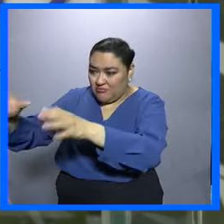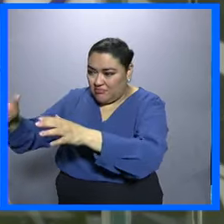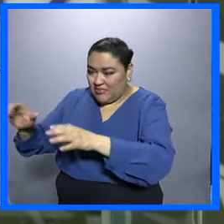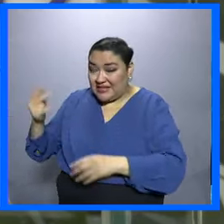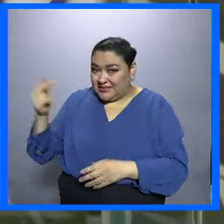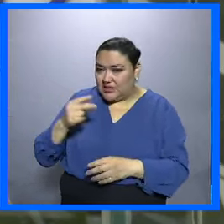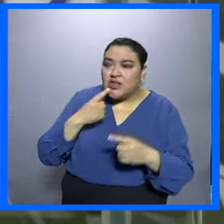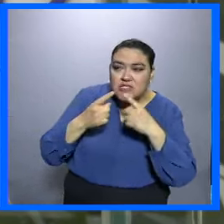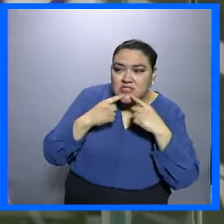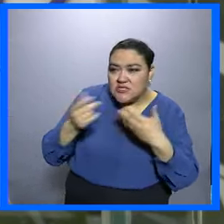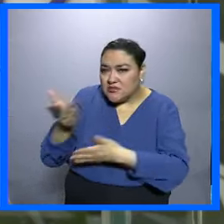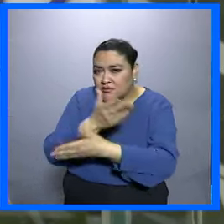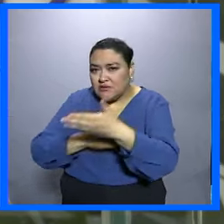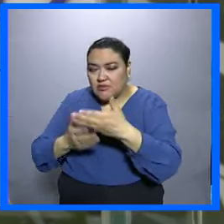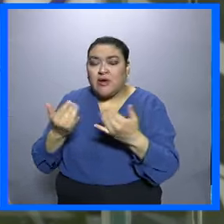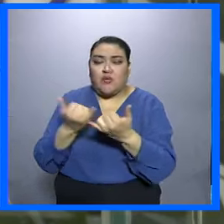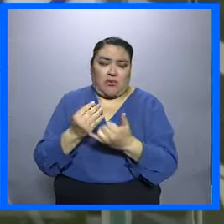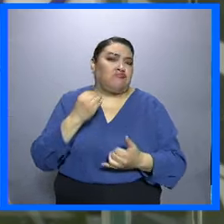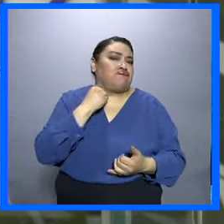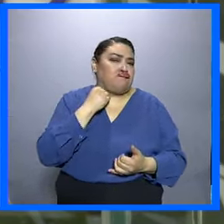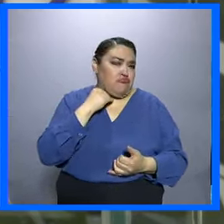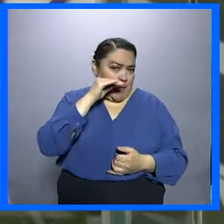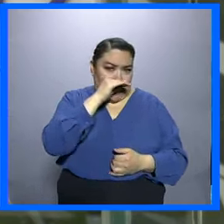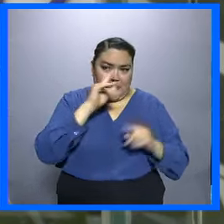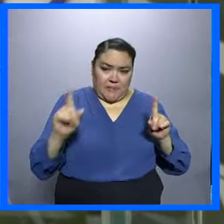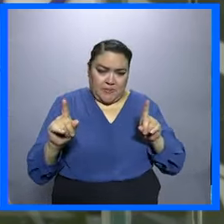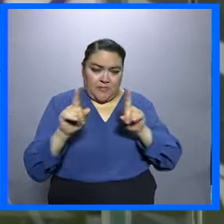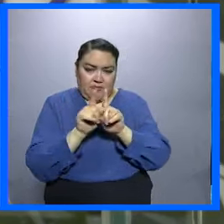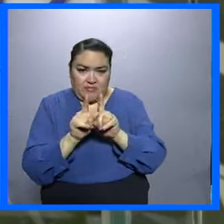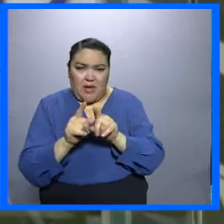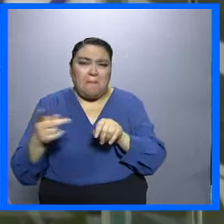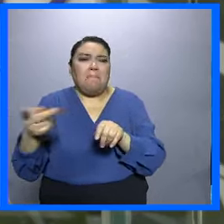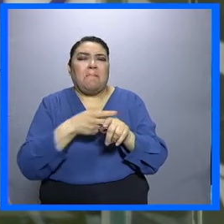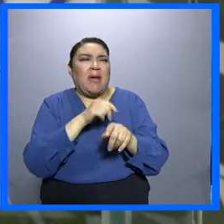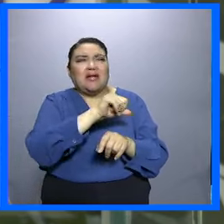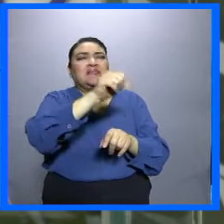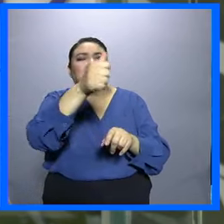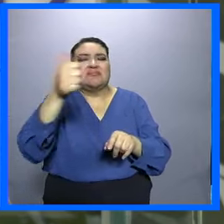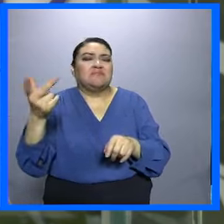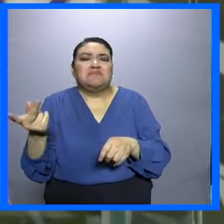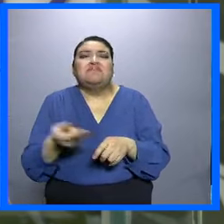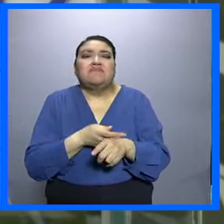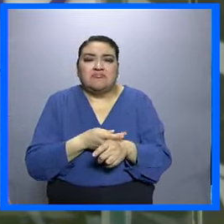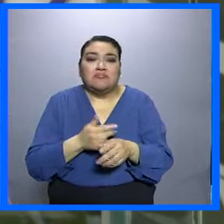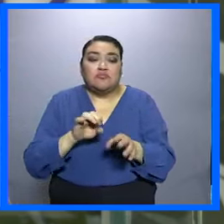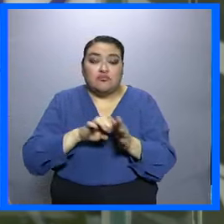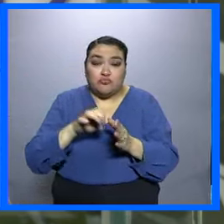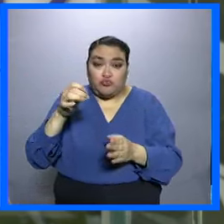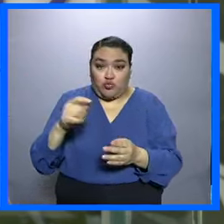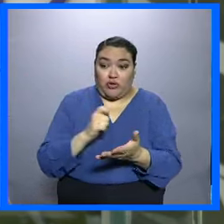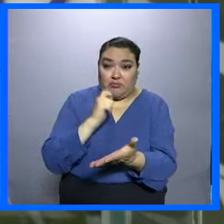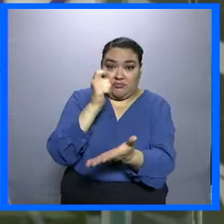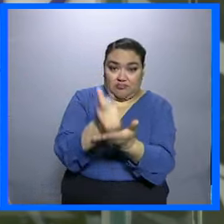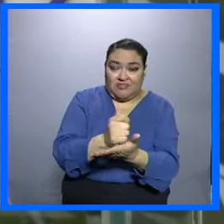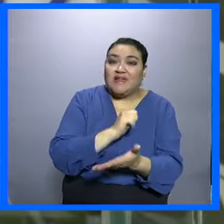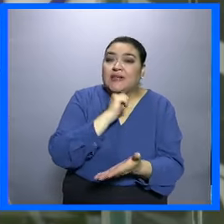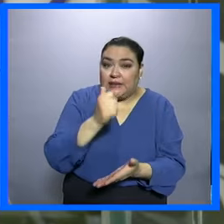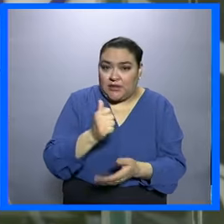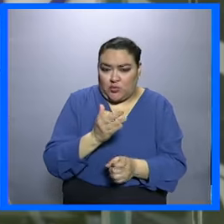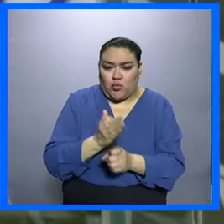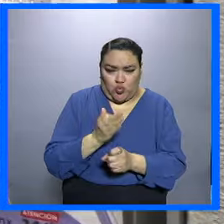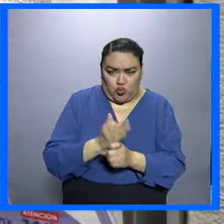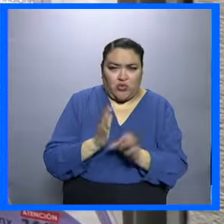así como con las y los defensores públicos, para estar al tanto de diversas cuestiones como el bloqueo de cuentas, de lo que ya se